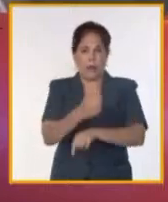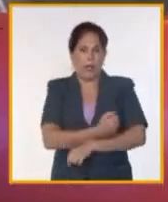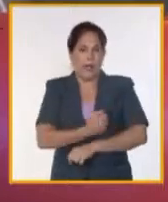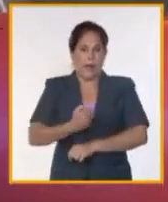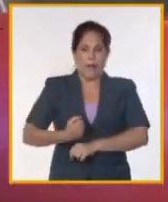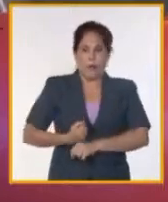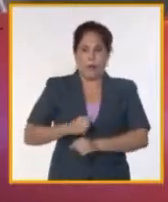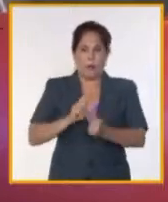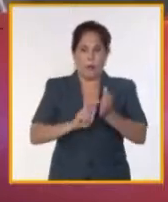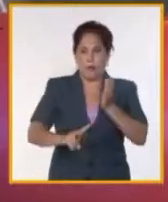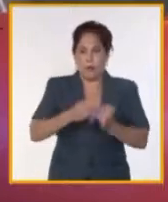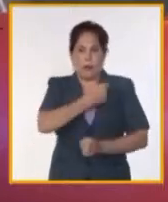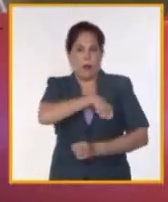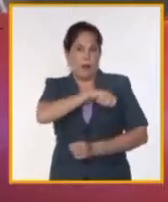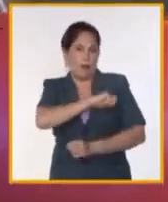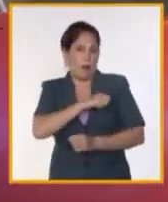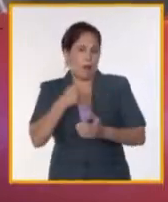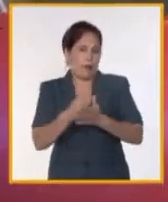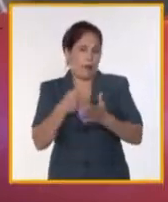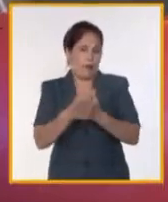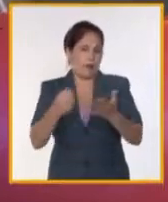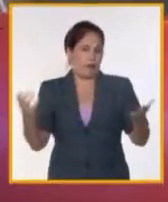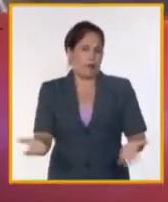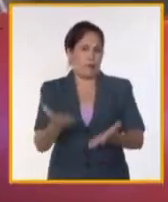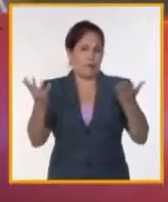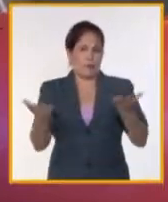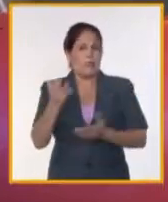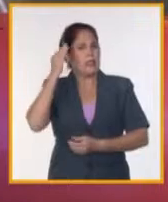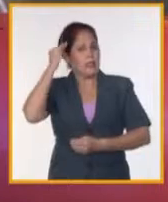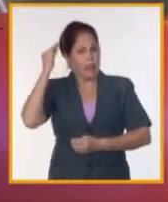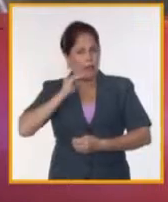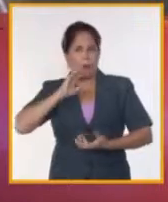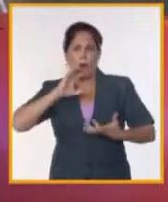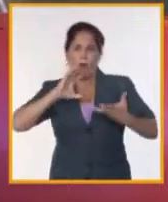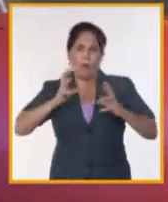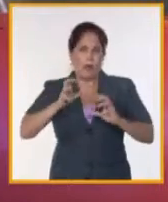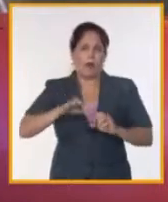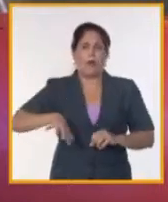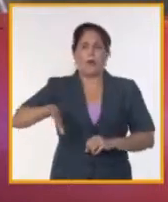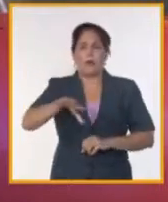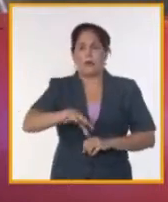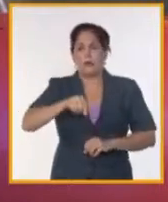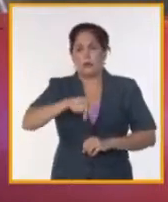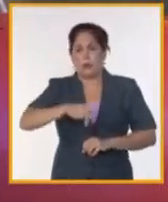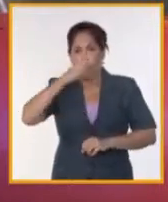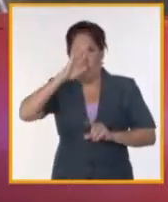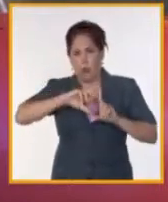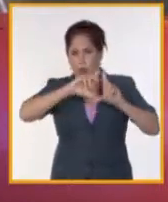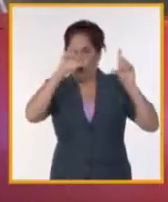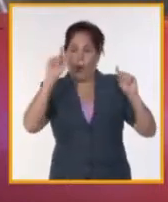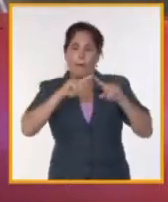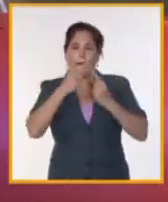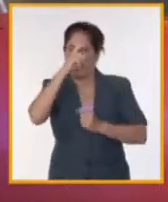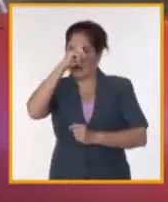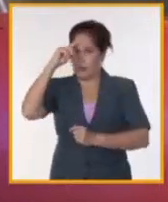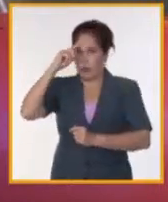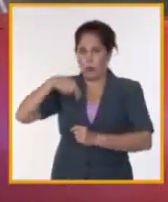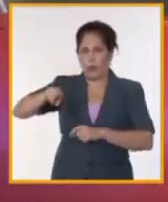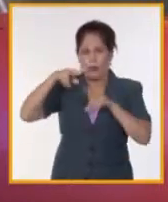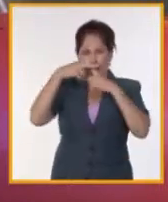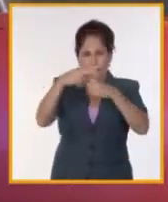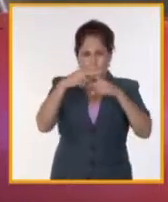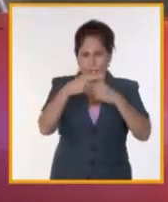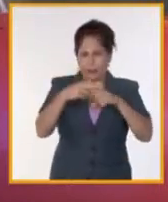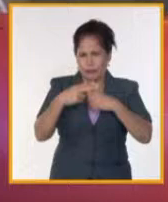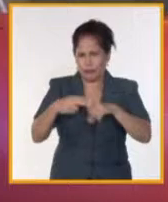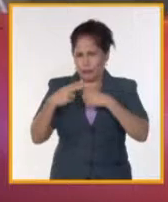del territorio para llevar adelante, en medio del complejo momento que vive el país, acciones de mantenimiento a